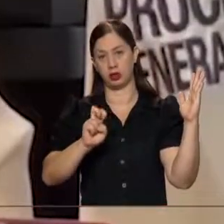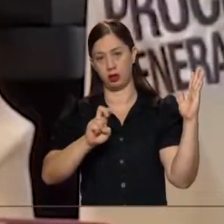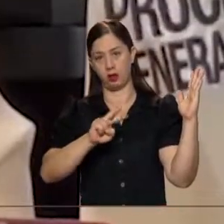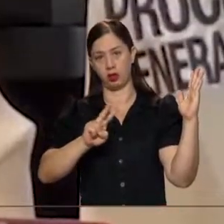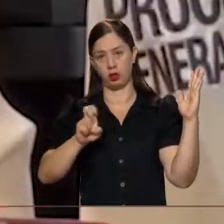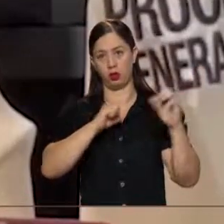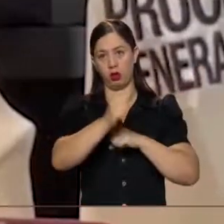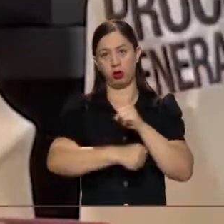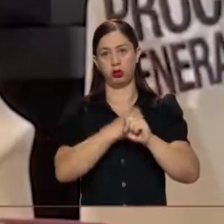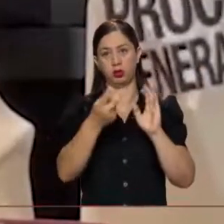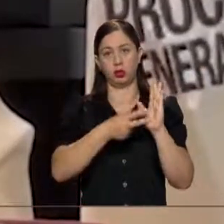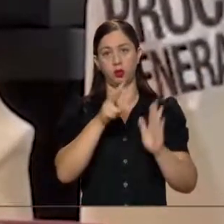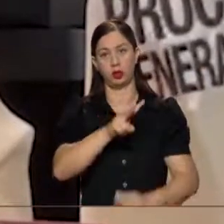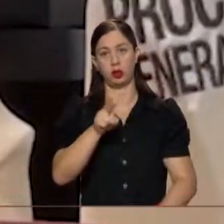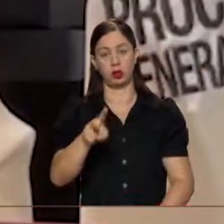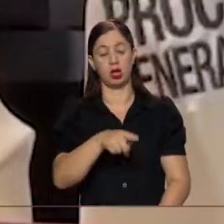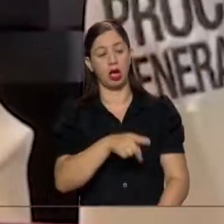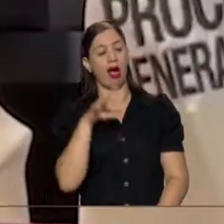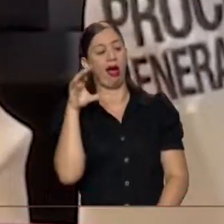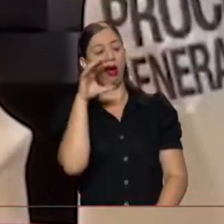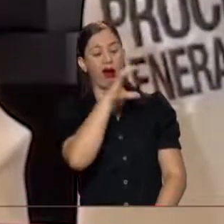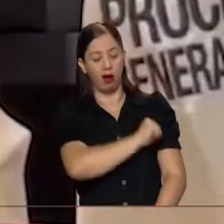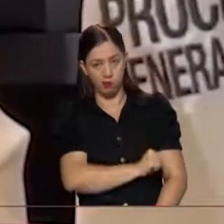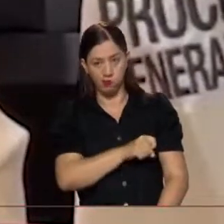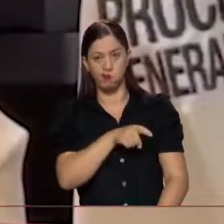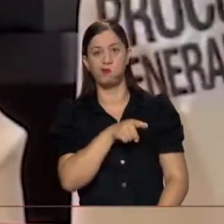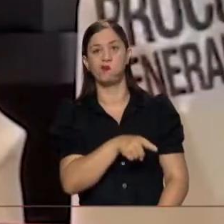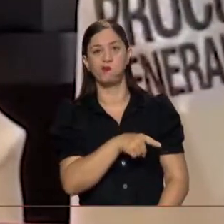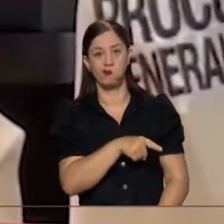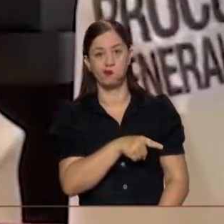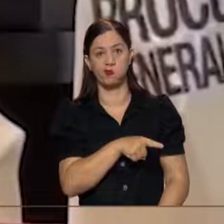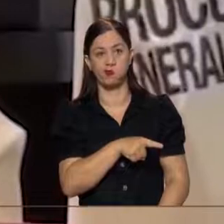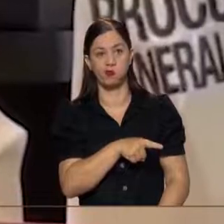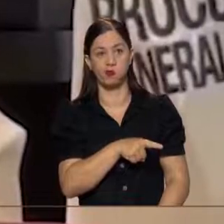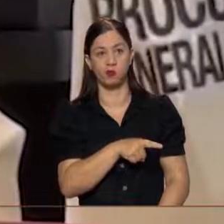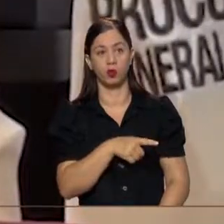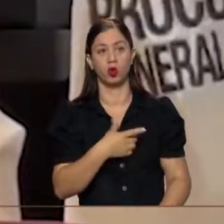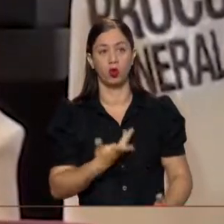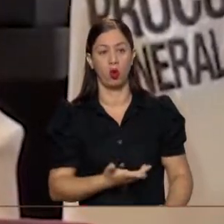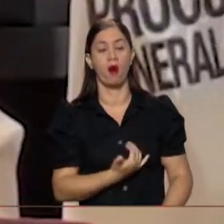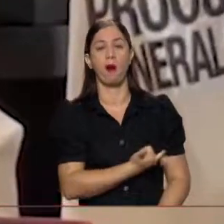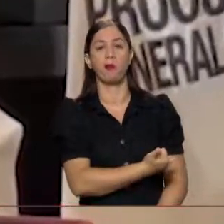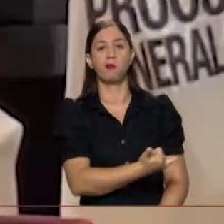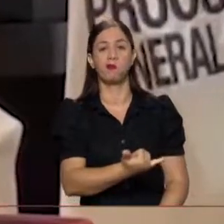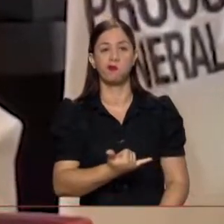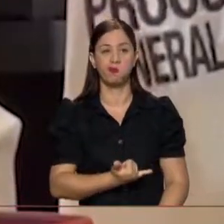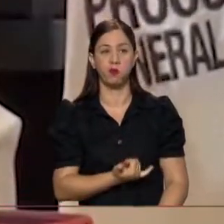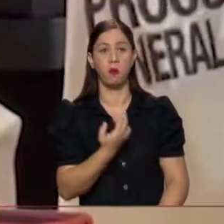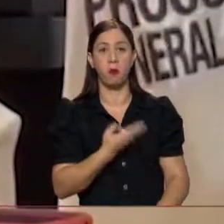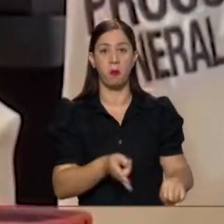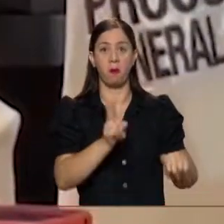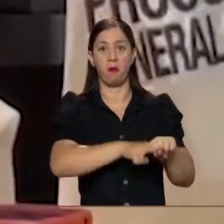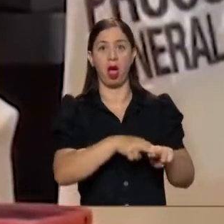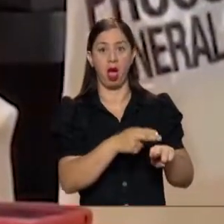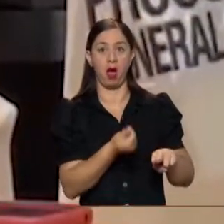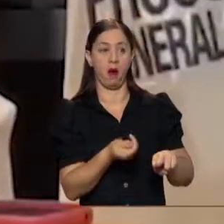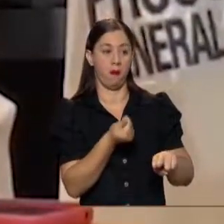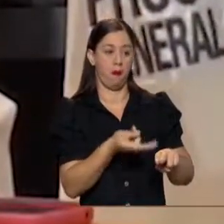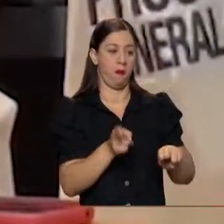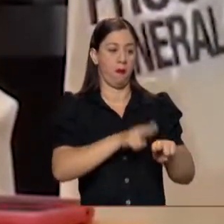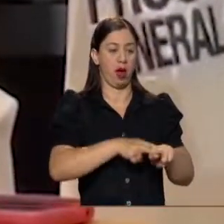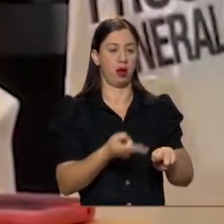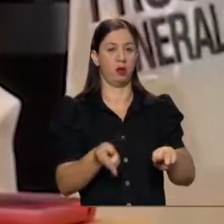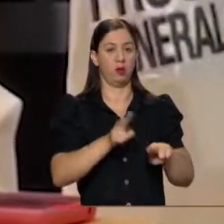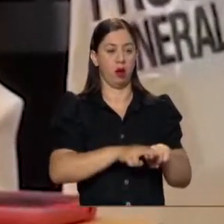500 CS039-2022, ya que se pudo identificar en principio la existencia de presuntos sobrecostos en los